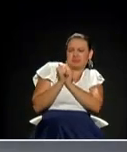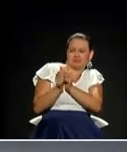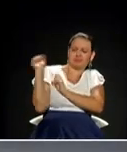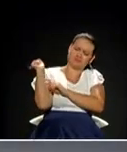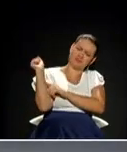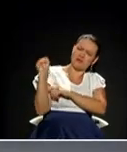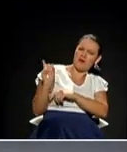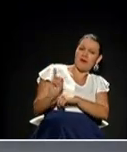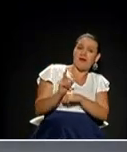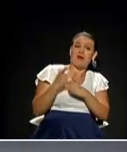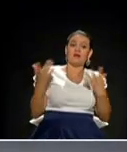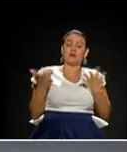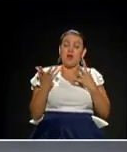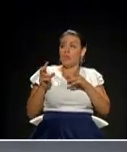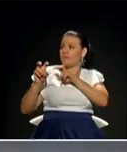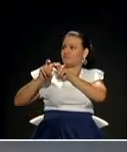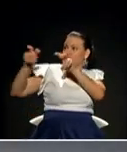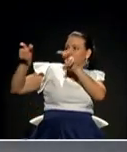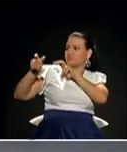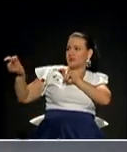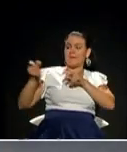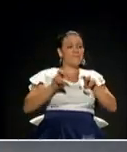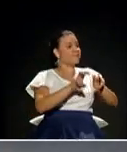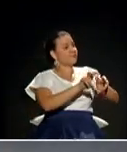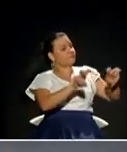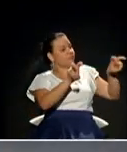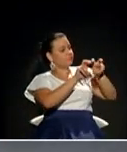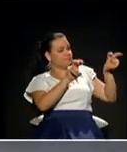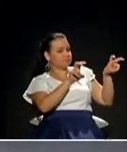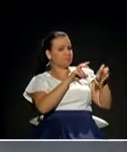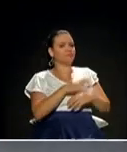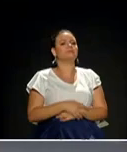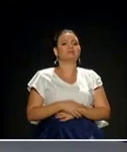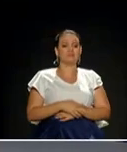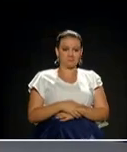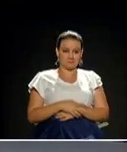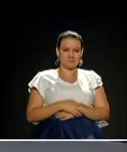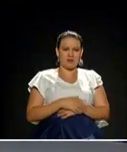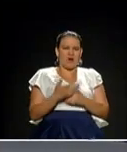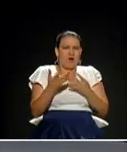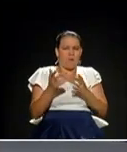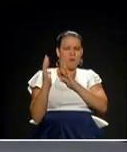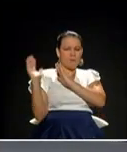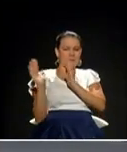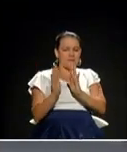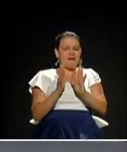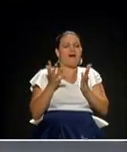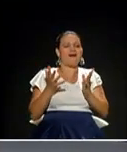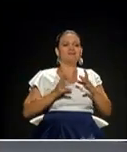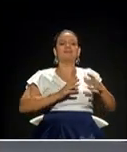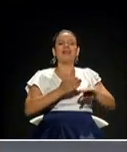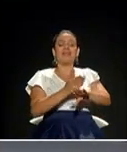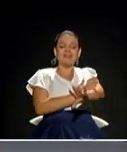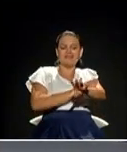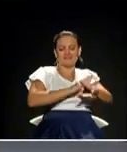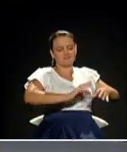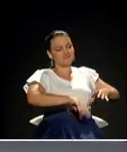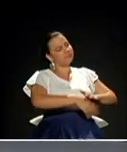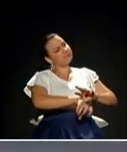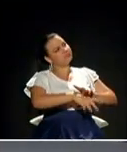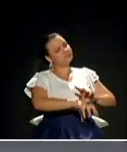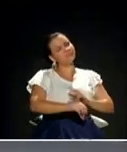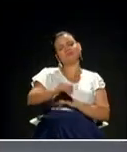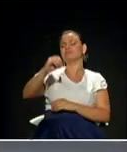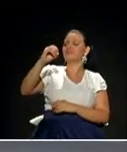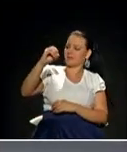están ubicados en el estudio en diferentes tribunas a través de un sorteo que se realizó con ellos previamente y así